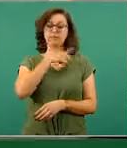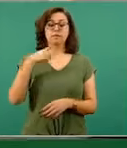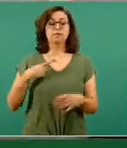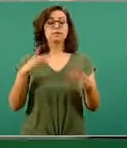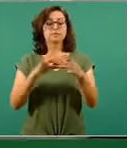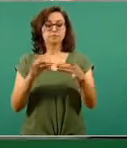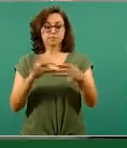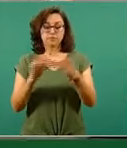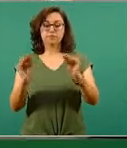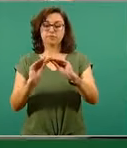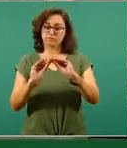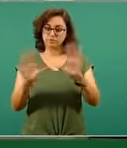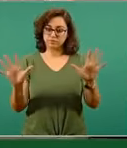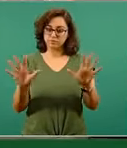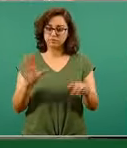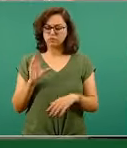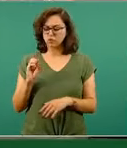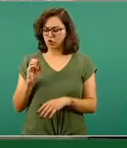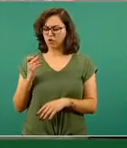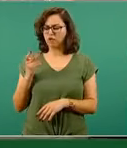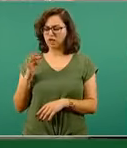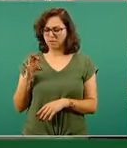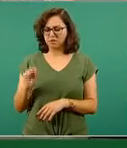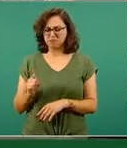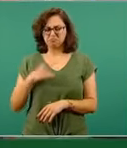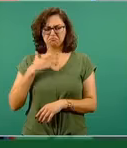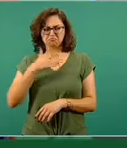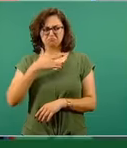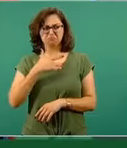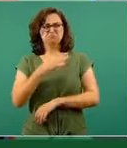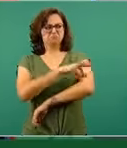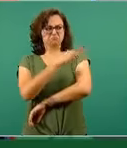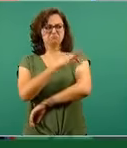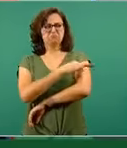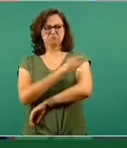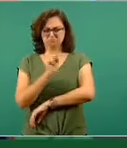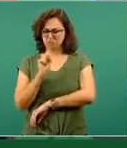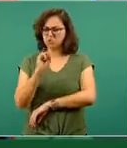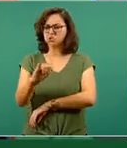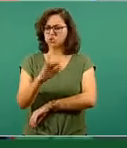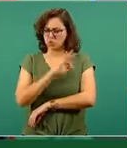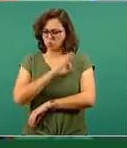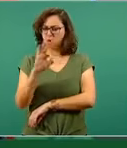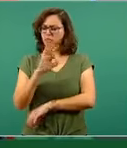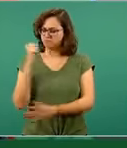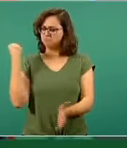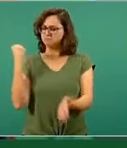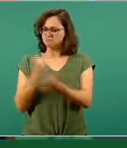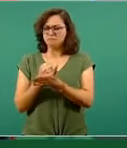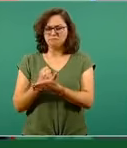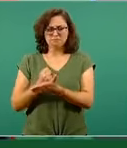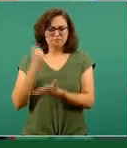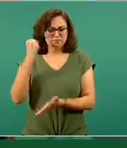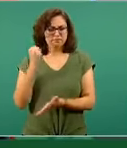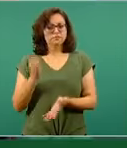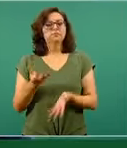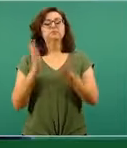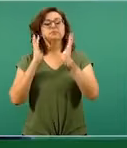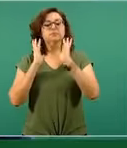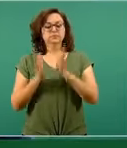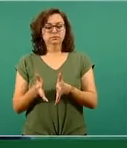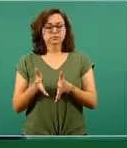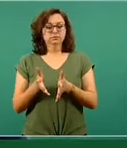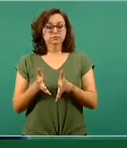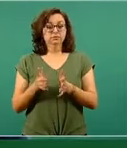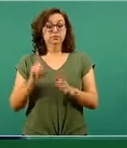Si en un momento dado COFEPRIS dice se autoriza el uso de esta vacuna en esa formulación o una formulación específica,